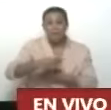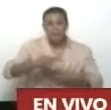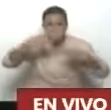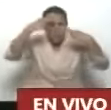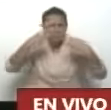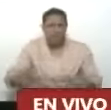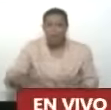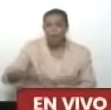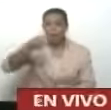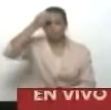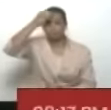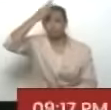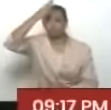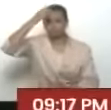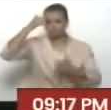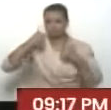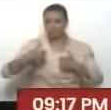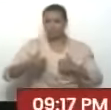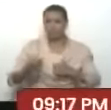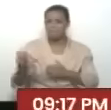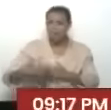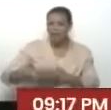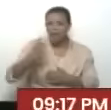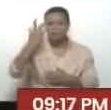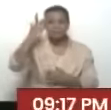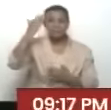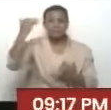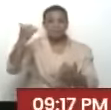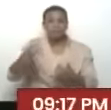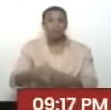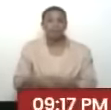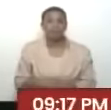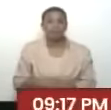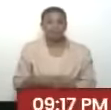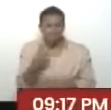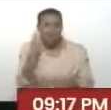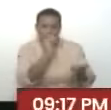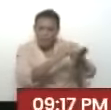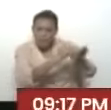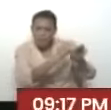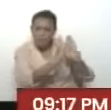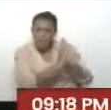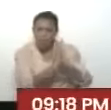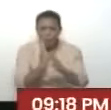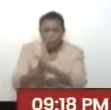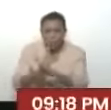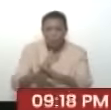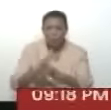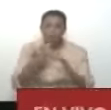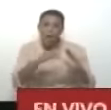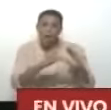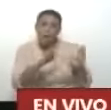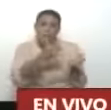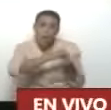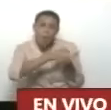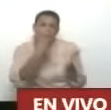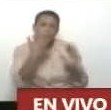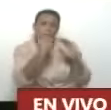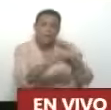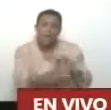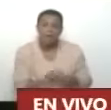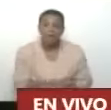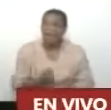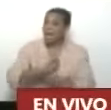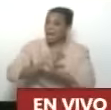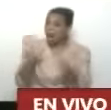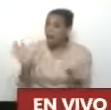preparados, más patriotas y más firmes. No, necesitaba mandar este mensaje. Después lo mando por WhatsApp también. No, claro,